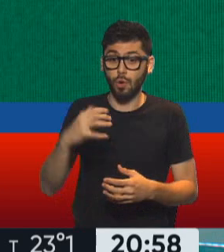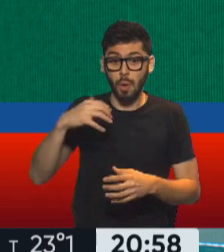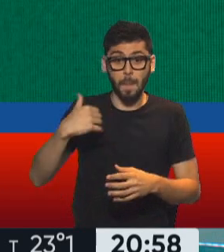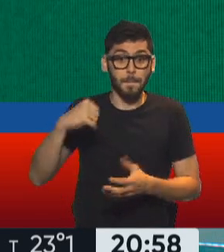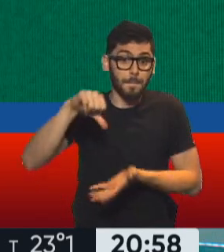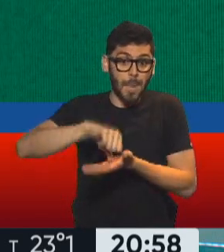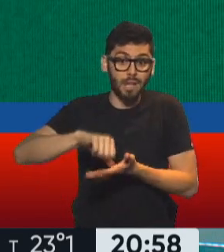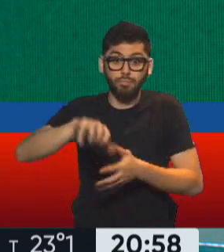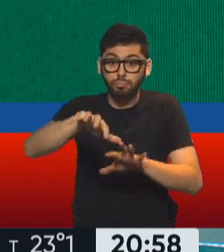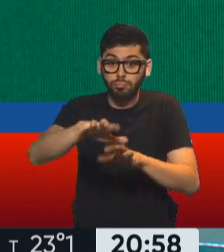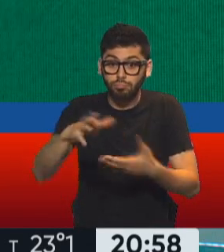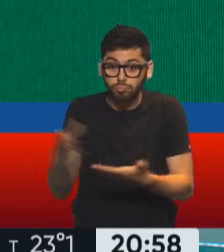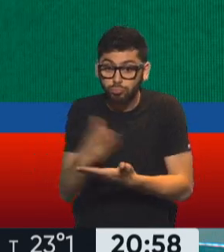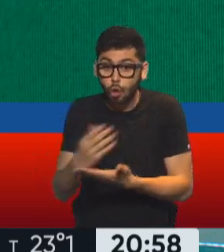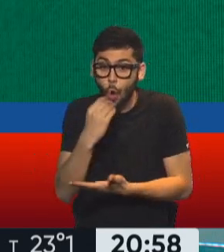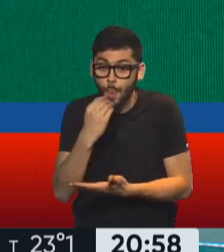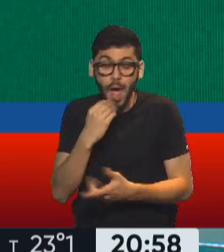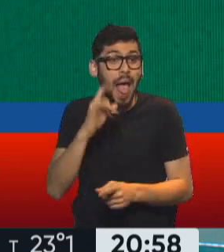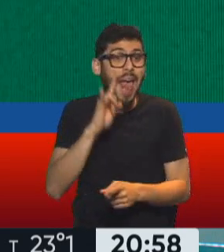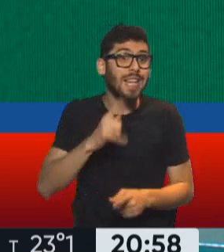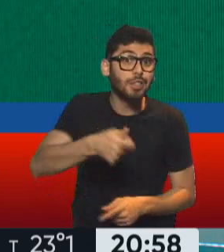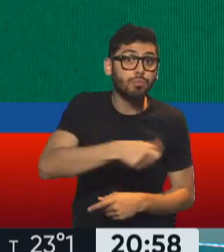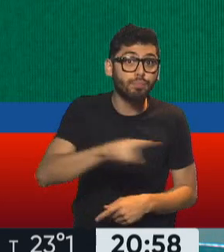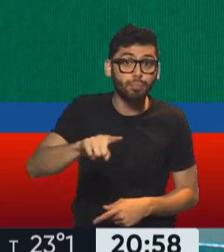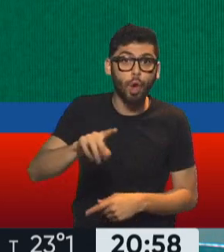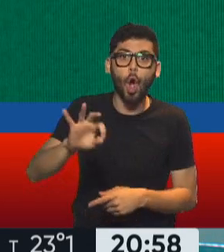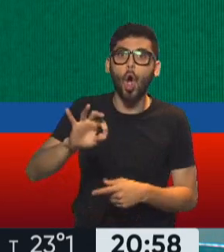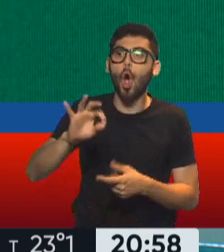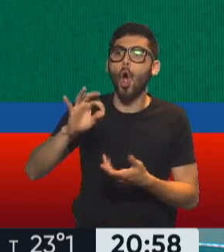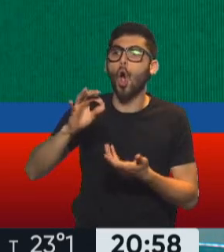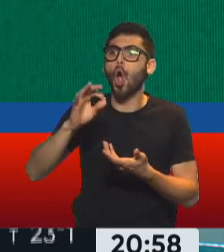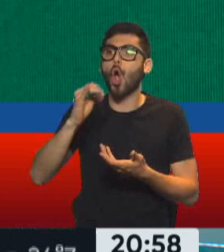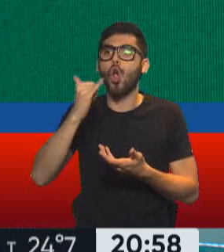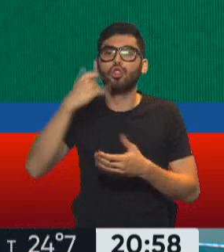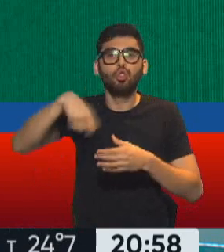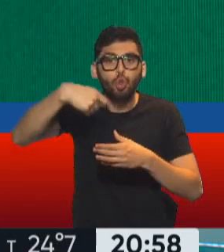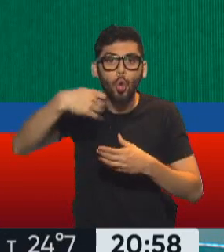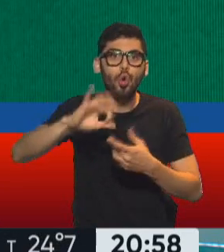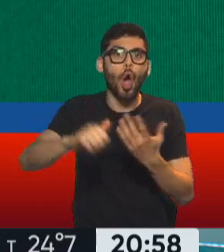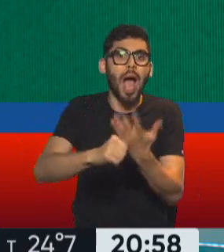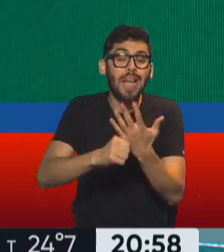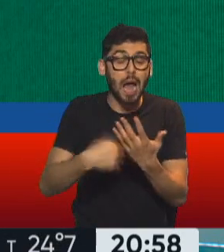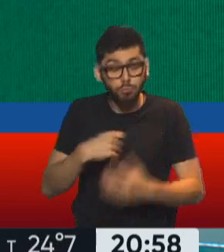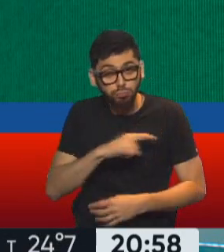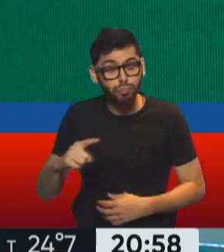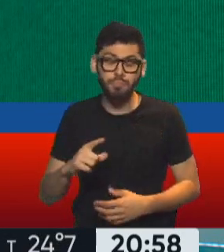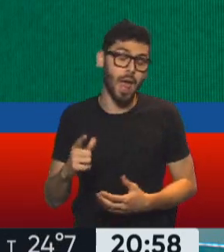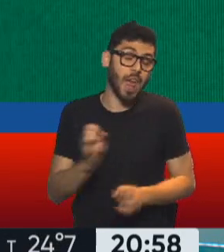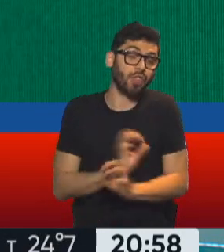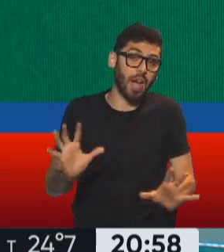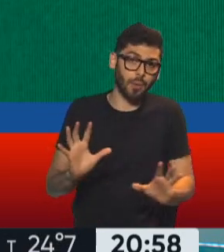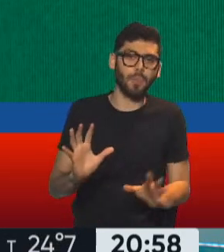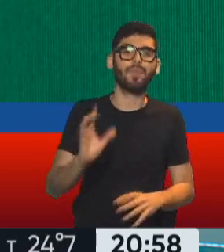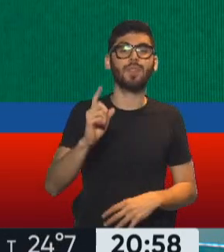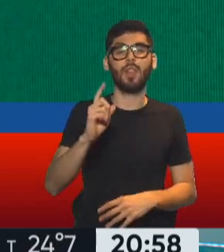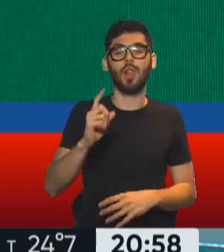el nuestro, los chicos no puedan comprar leche. La verdad, o un litro de yogur sea un lujo, o un pedazo de carne, un bife sea un lujo. Es terrible. Cuando el